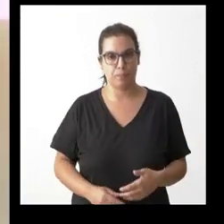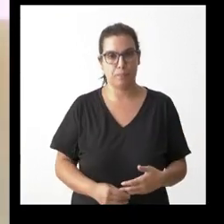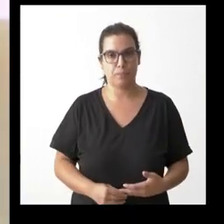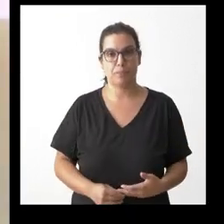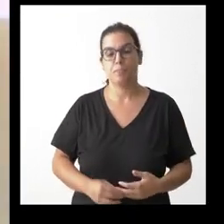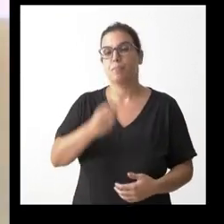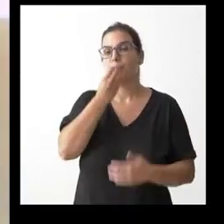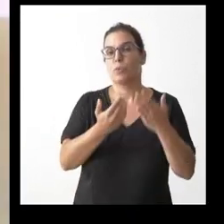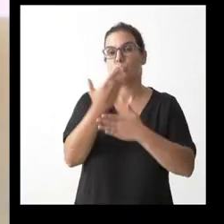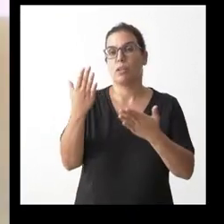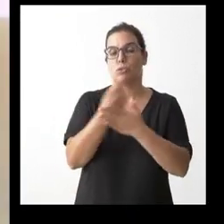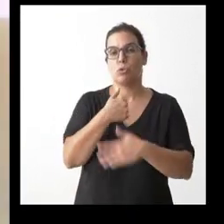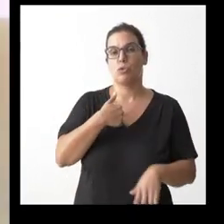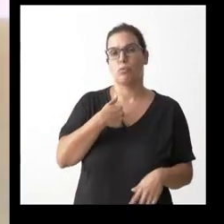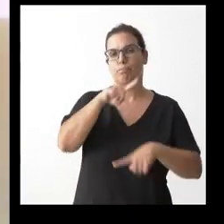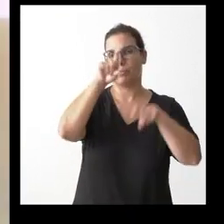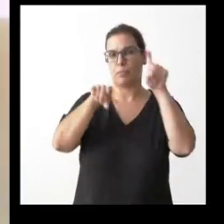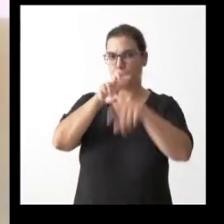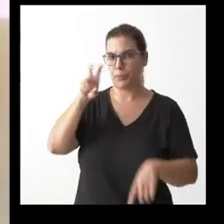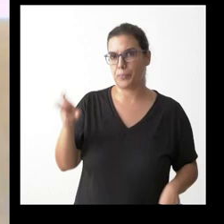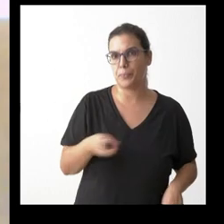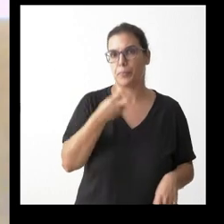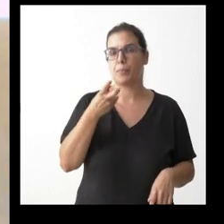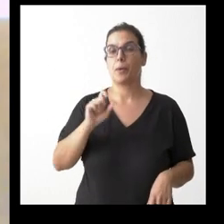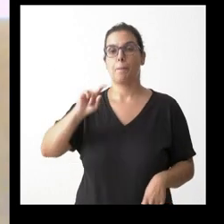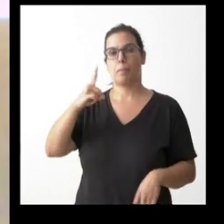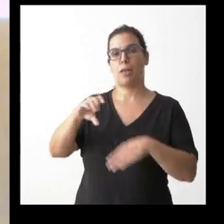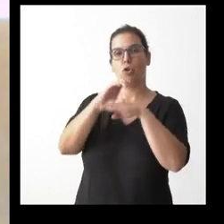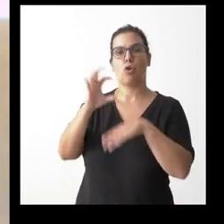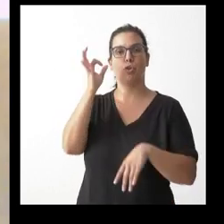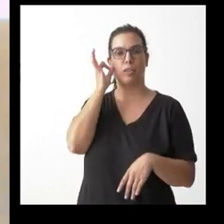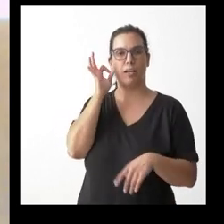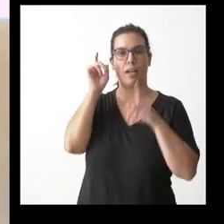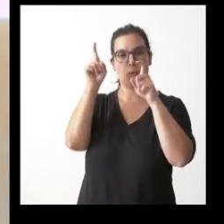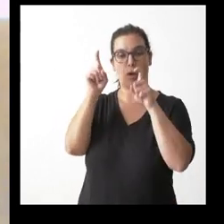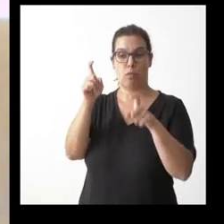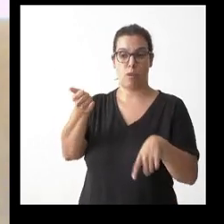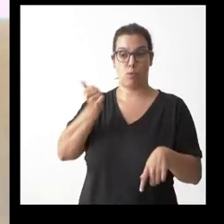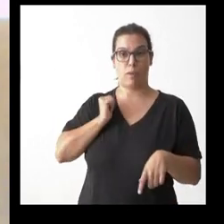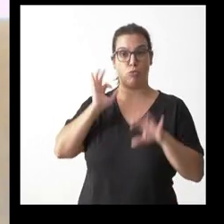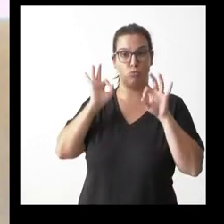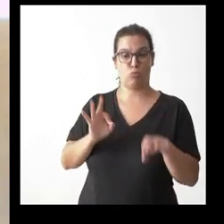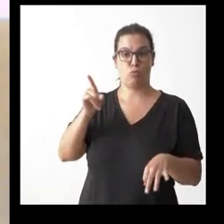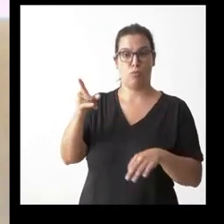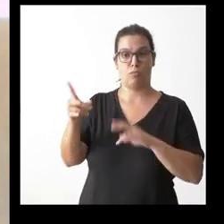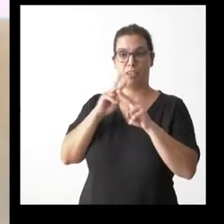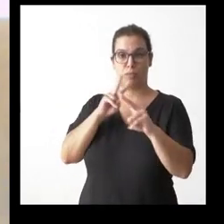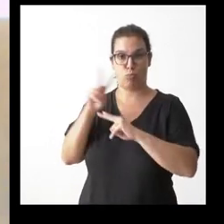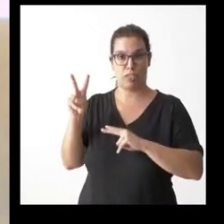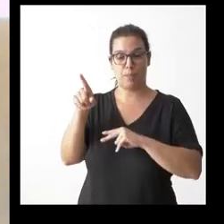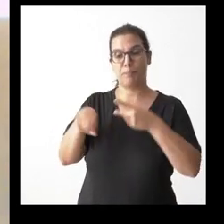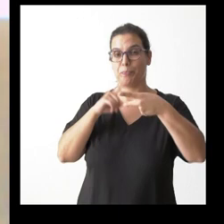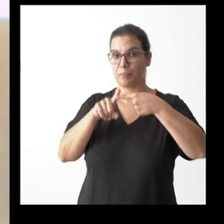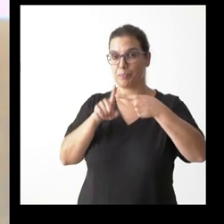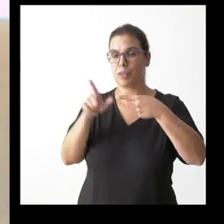Buenos días a todos. Yo tengo varias cuestiones. Las primeras para la consejera de Educación, aprovechando que acaba de intervenir. La primera de ellas es si